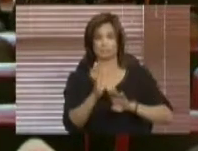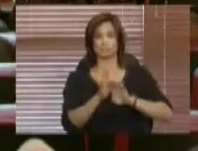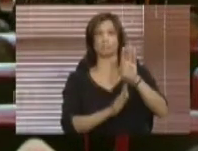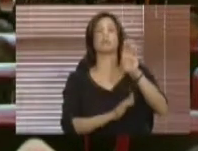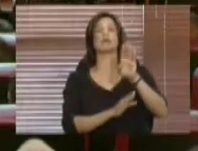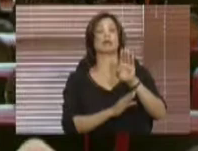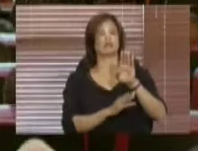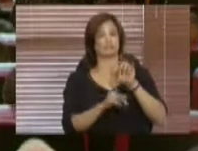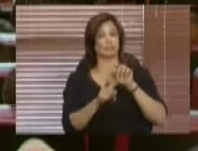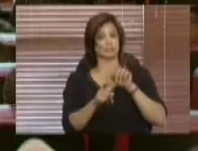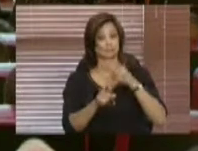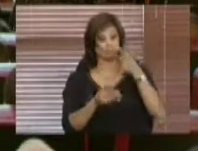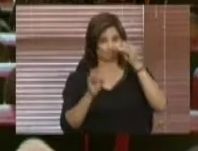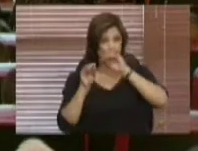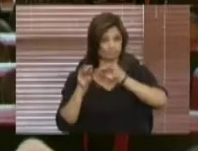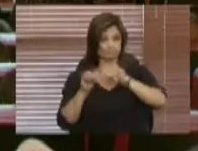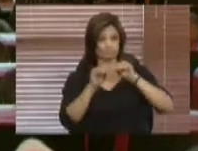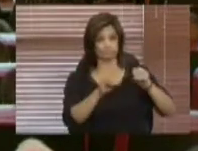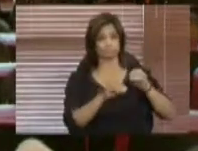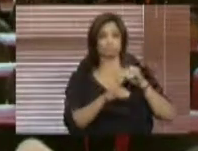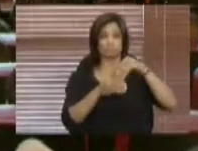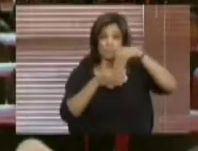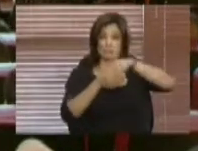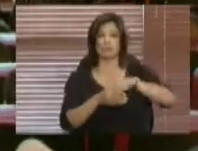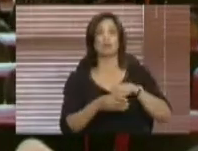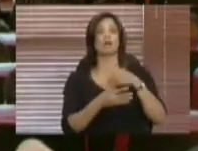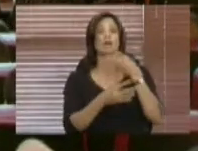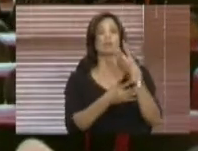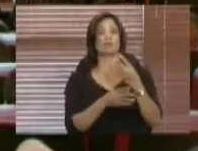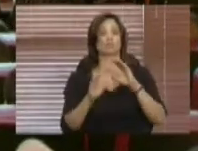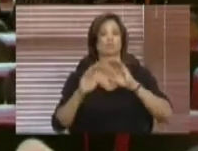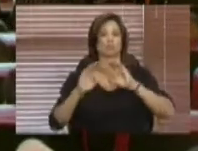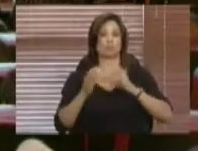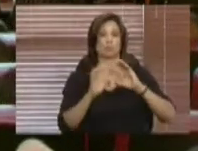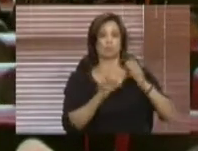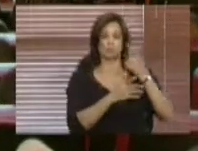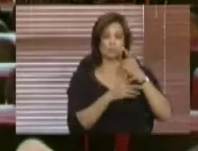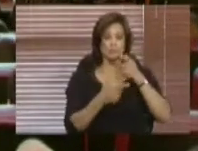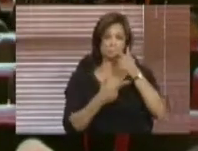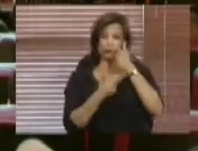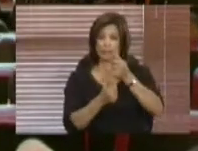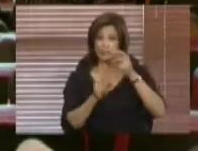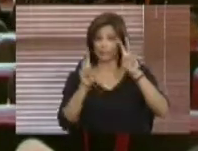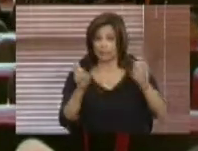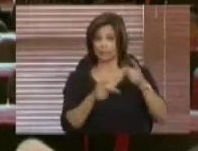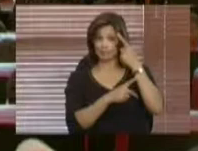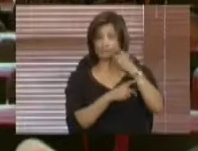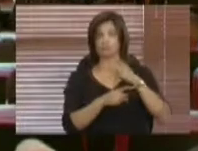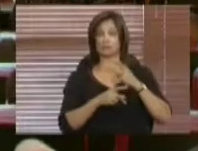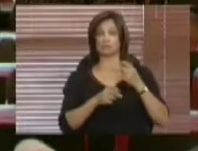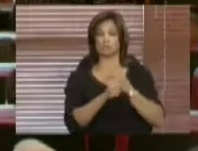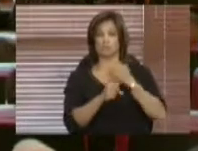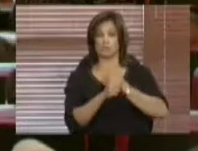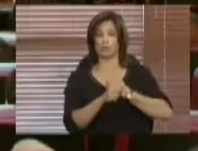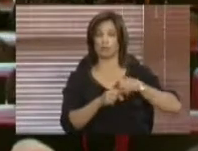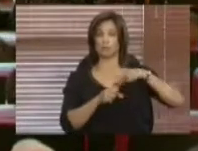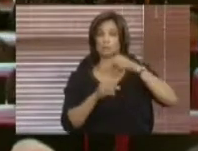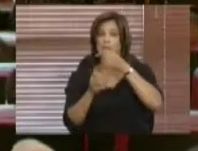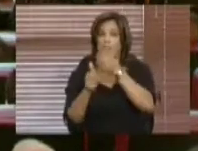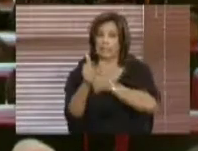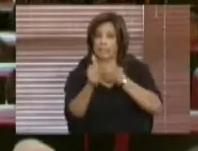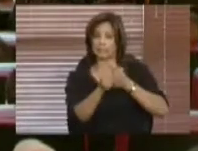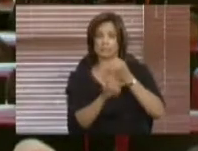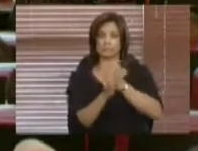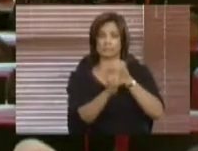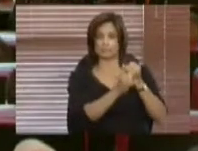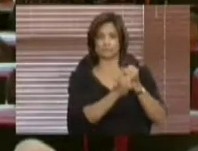AESI, se impartieron internamente 4 cursos en materias de interés para nuestro ejercicio jurisdiccional.